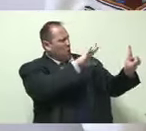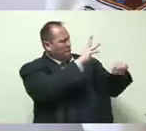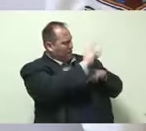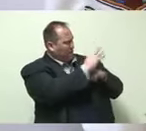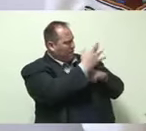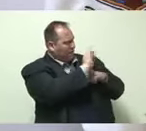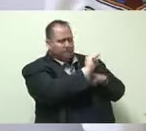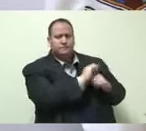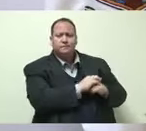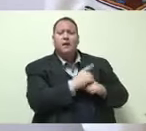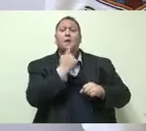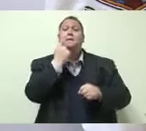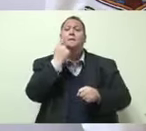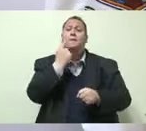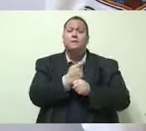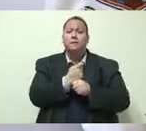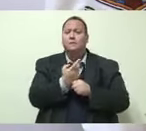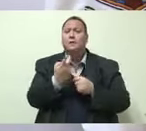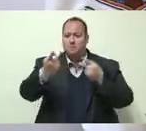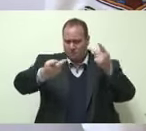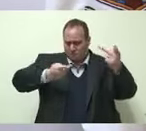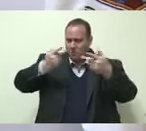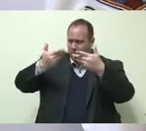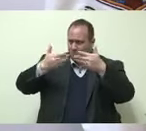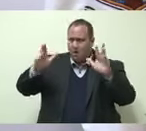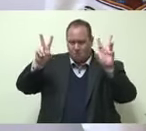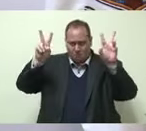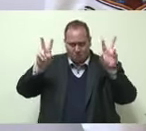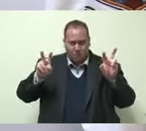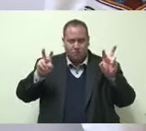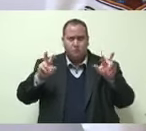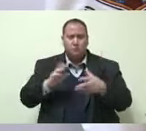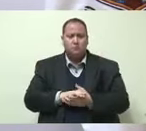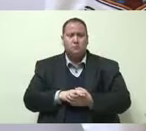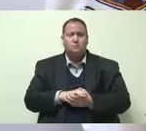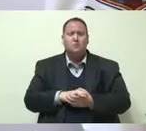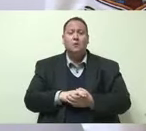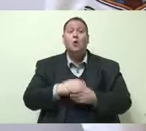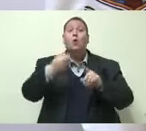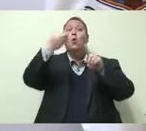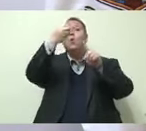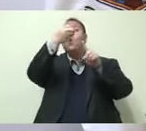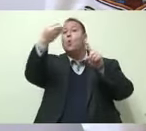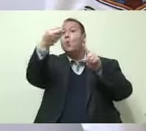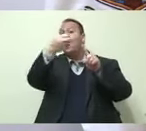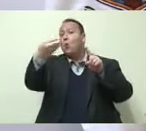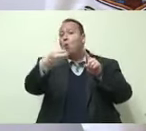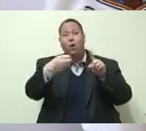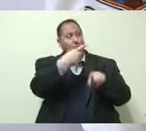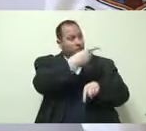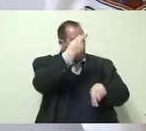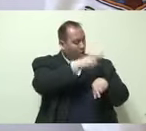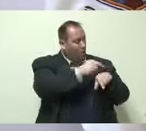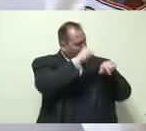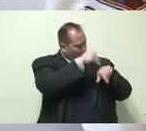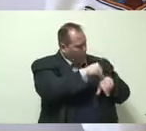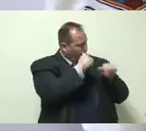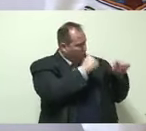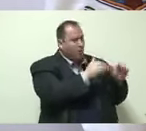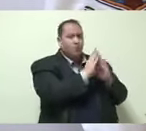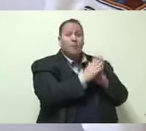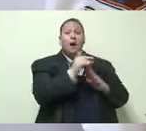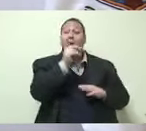Adelante. Vamos a atender todas las preguntas en el tema. Les pedimos seguir el orden que está planteando el director. Muchas de gracias. Comunicación.